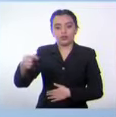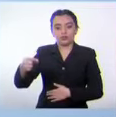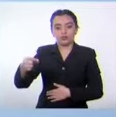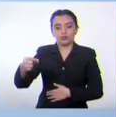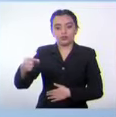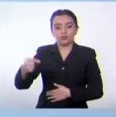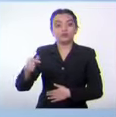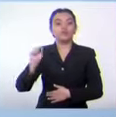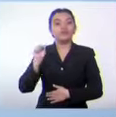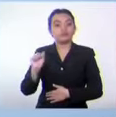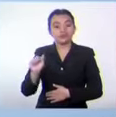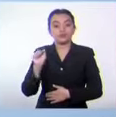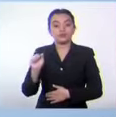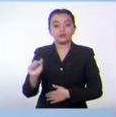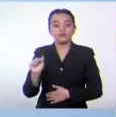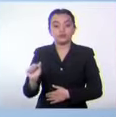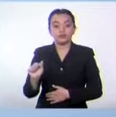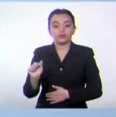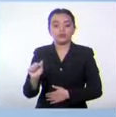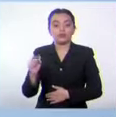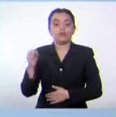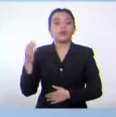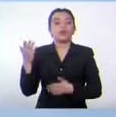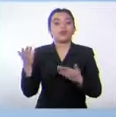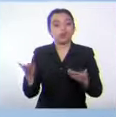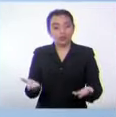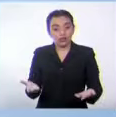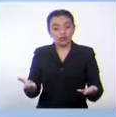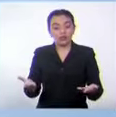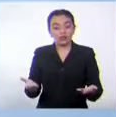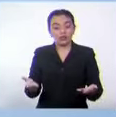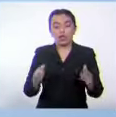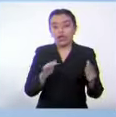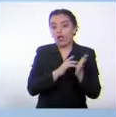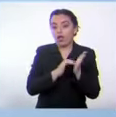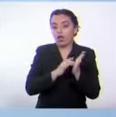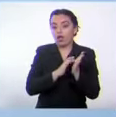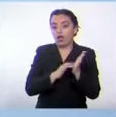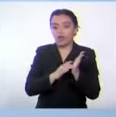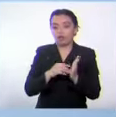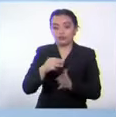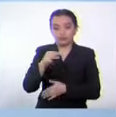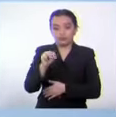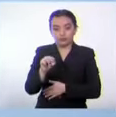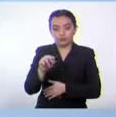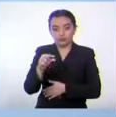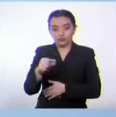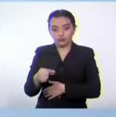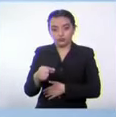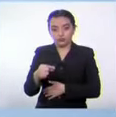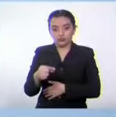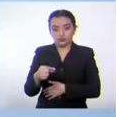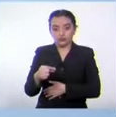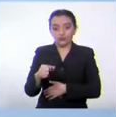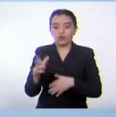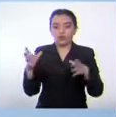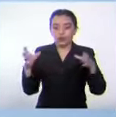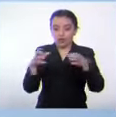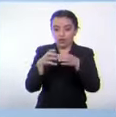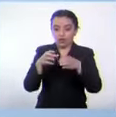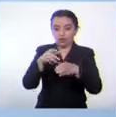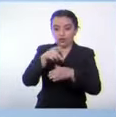De esta manera calculamos los miligramos de soluto para preparar una disolución de concentración